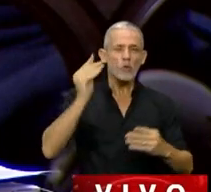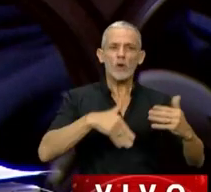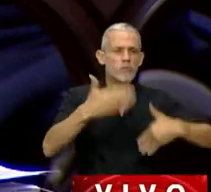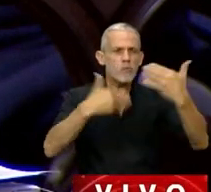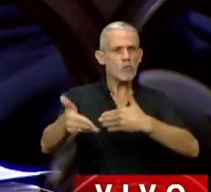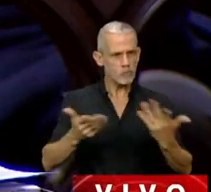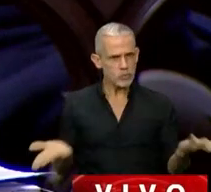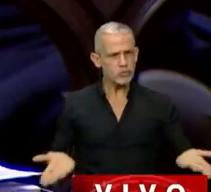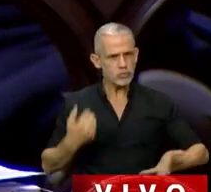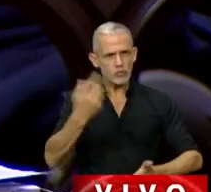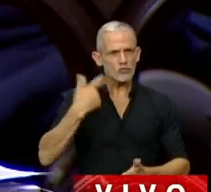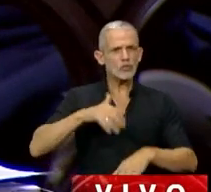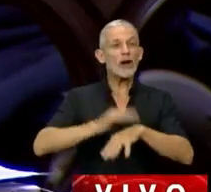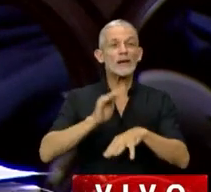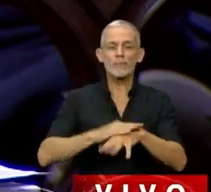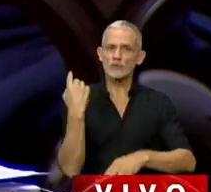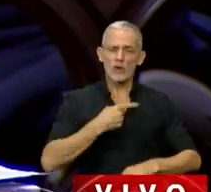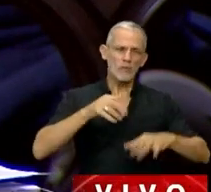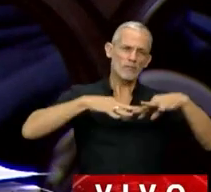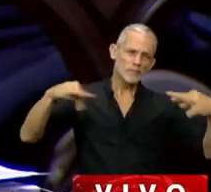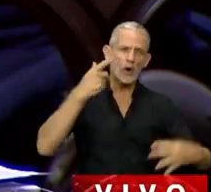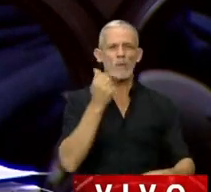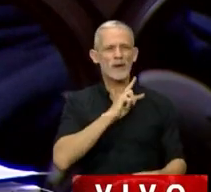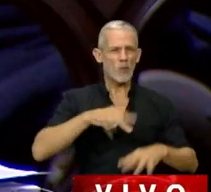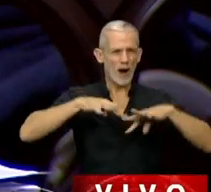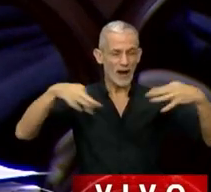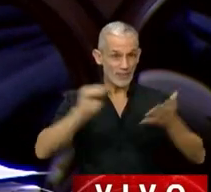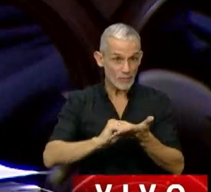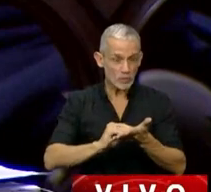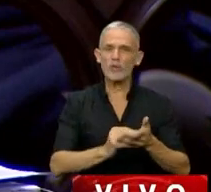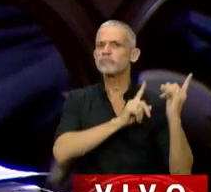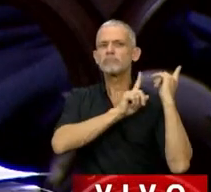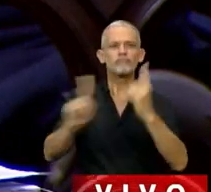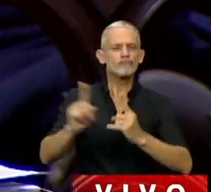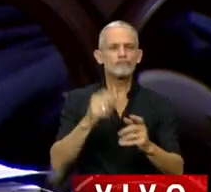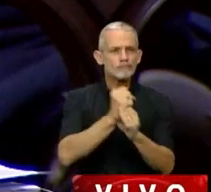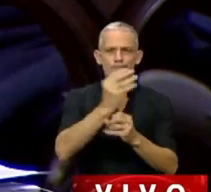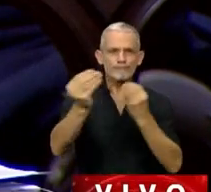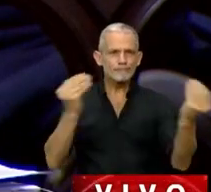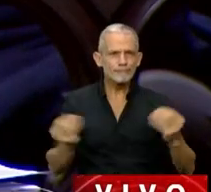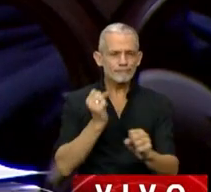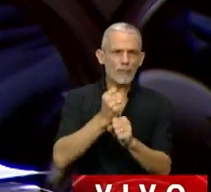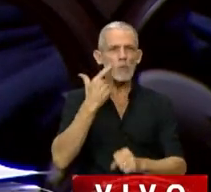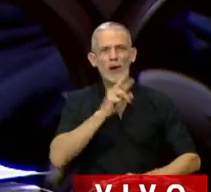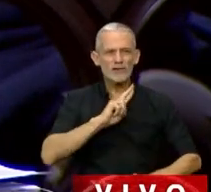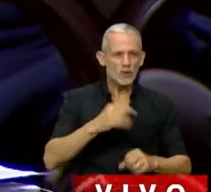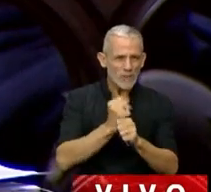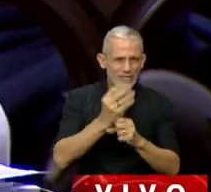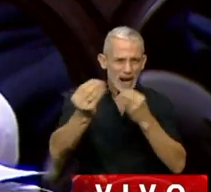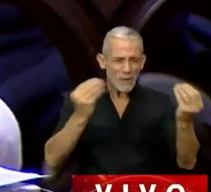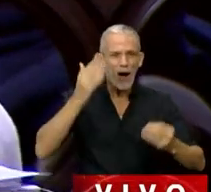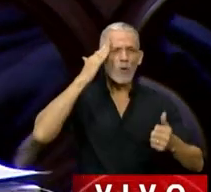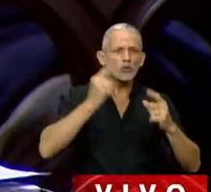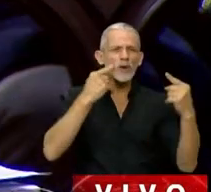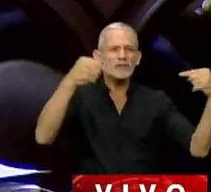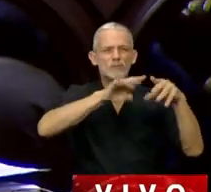industrias culturales. De nosotras y nosotros depende el sostenimiento de trabajadores y trabajadoras